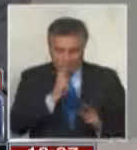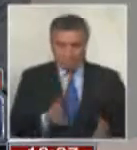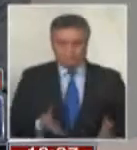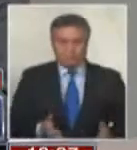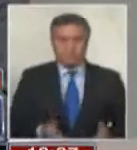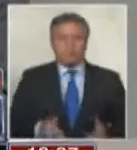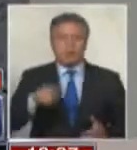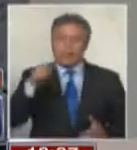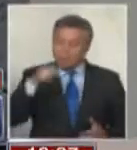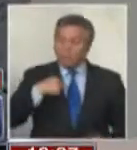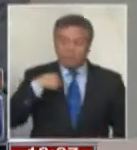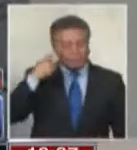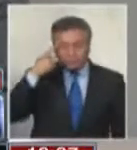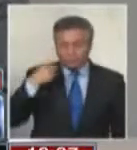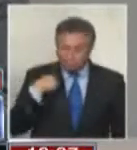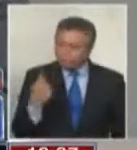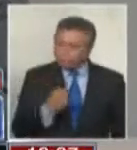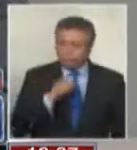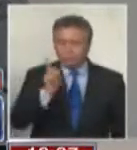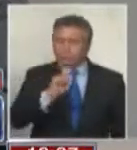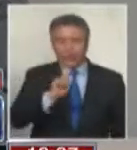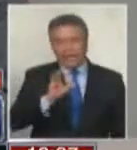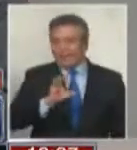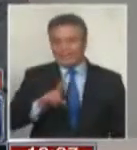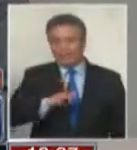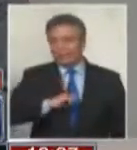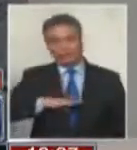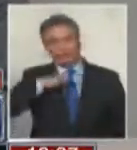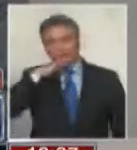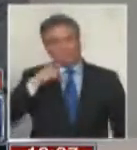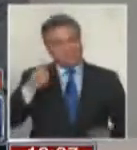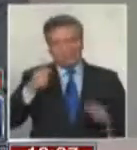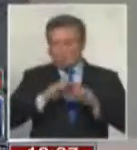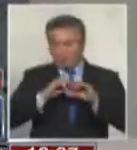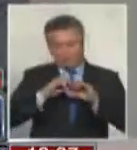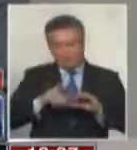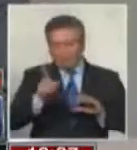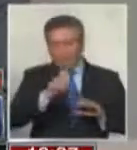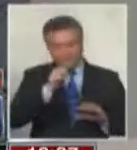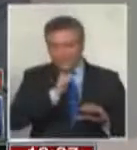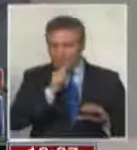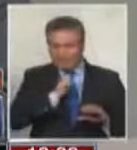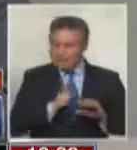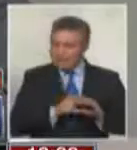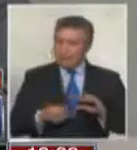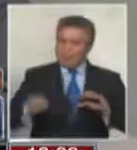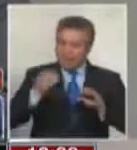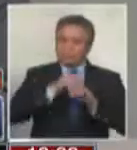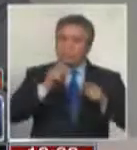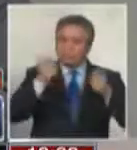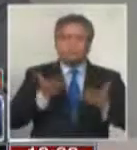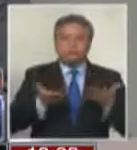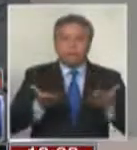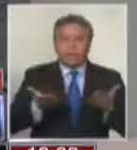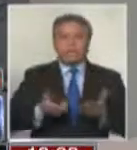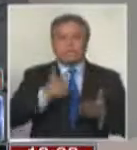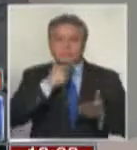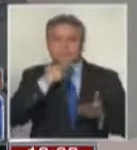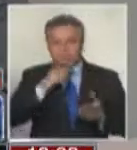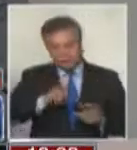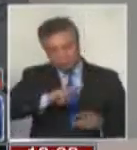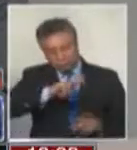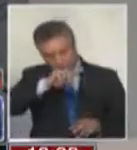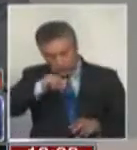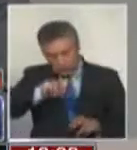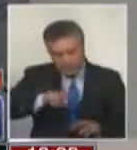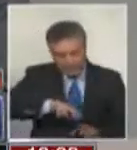son suficientes los recursos que allí se consideran para restablecer efectivamente el rol y la